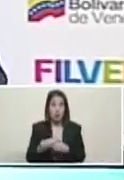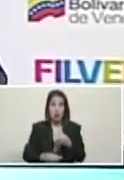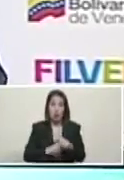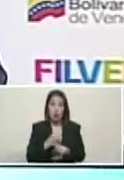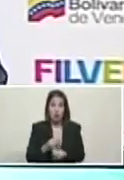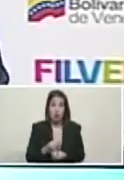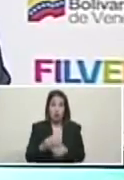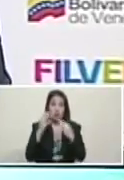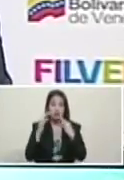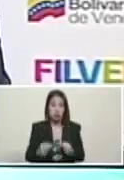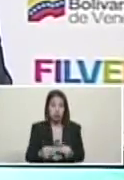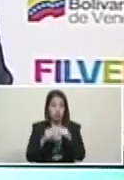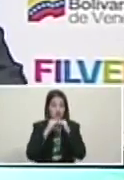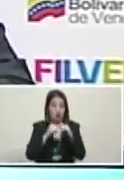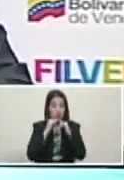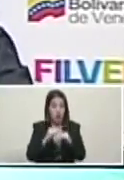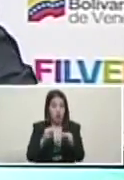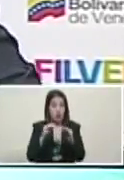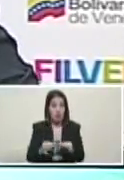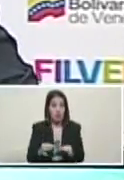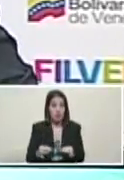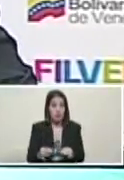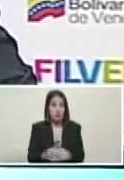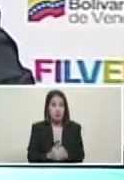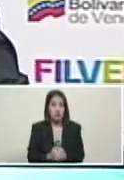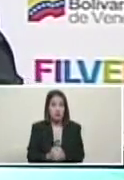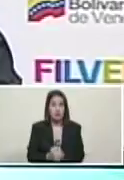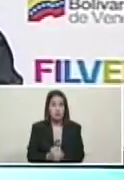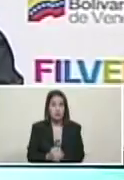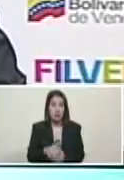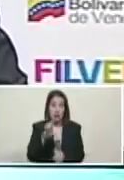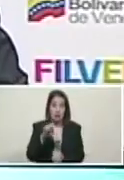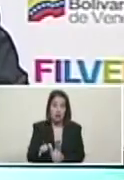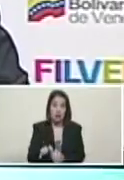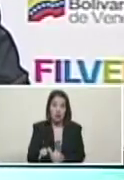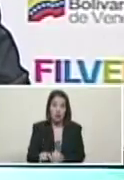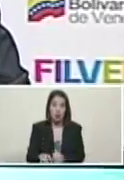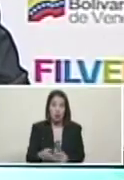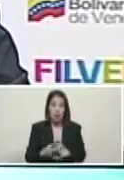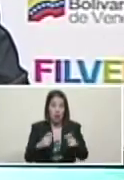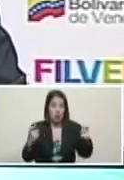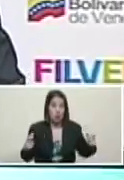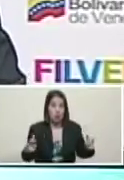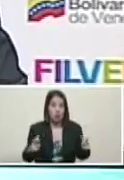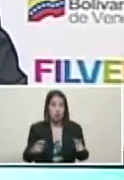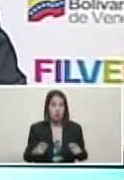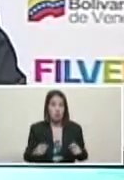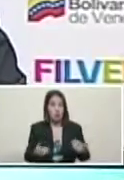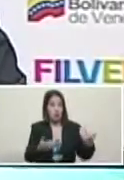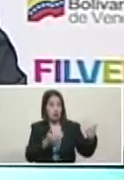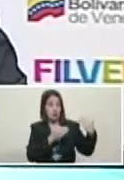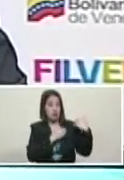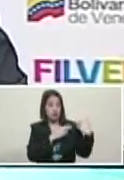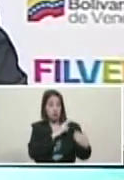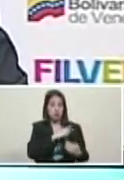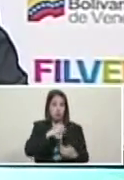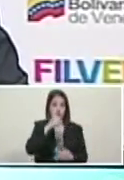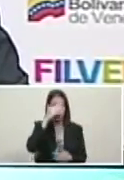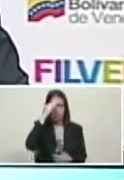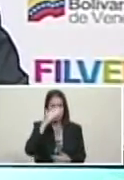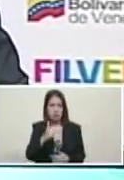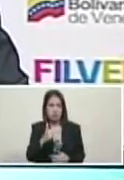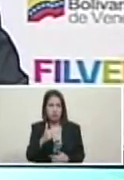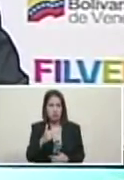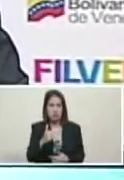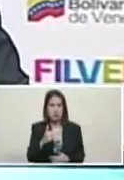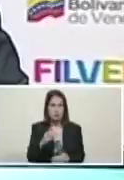precisas, he ratificado instrucciones al Estado Mayor Conjunto, al comandante estratégico operacional